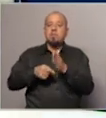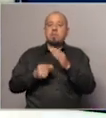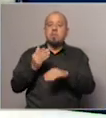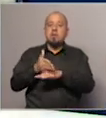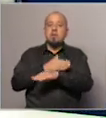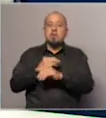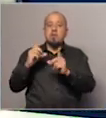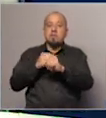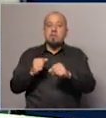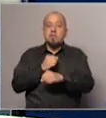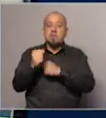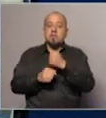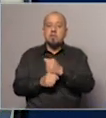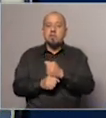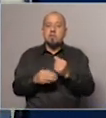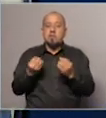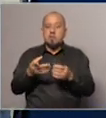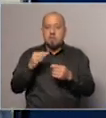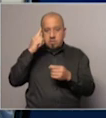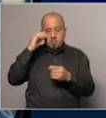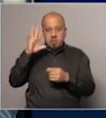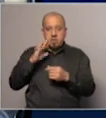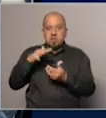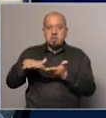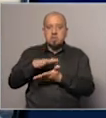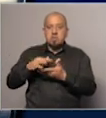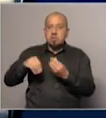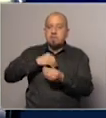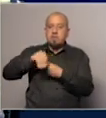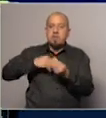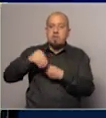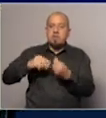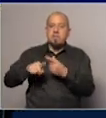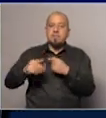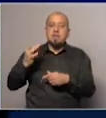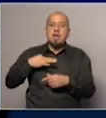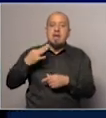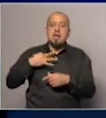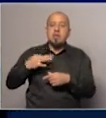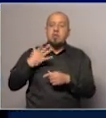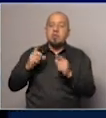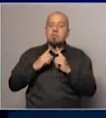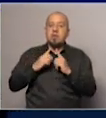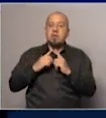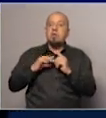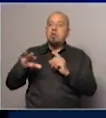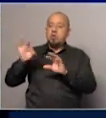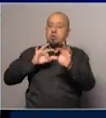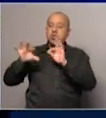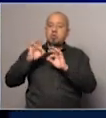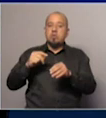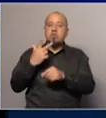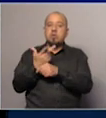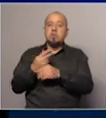de fin de año estas cooperativas porque te imaginarás la situación de familias que hace años es pero en ese préstamos fueron sorteados tres